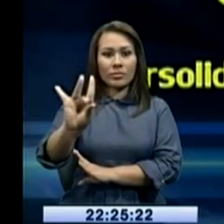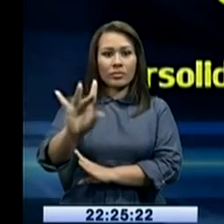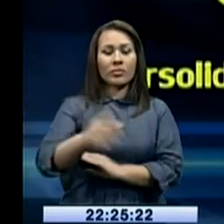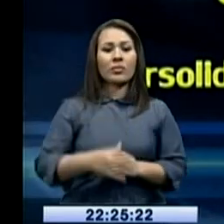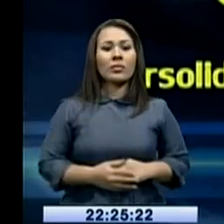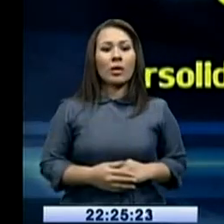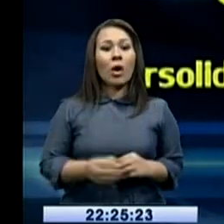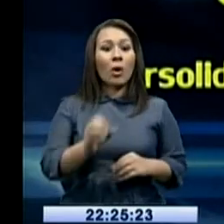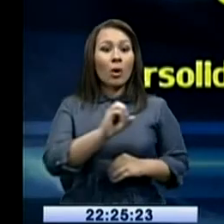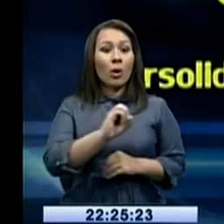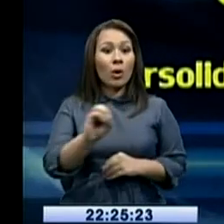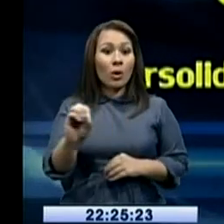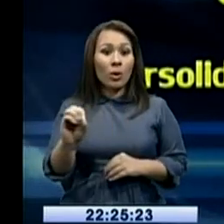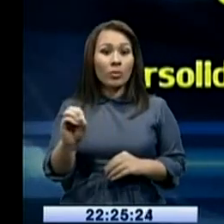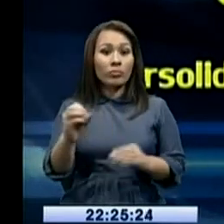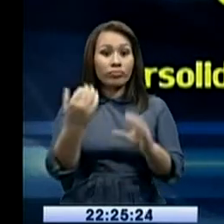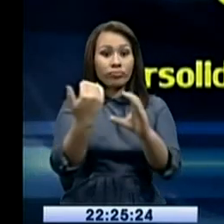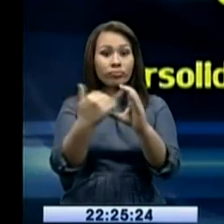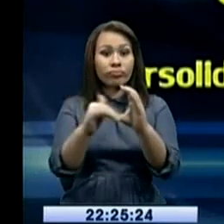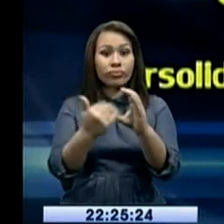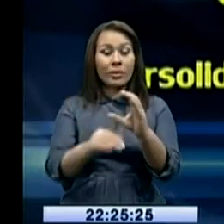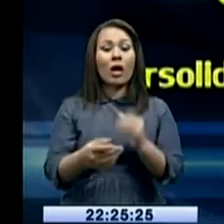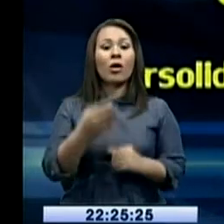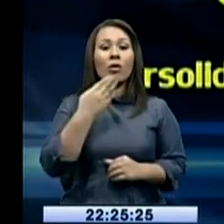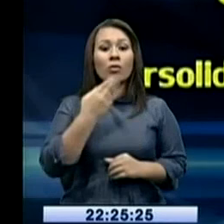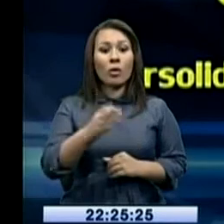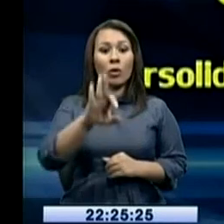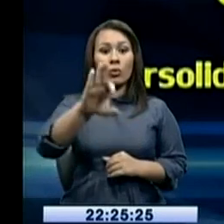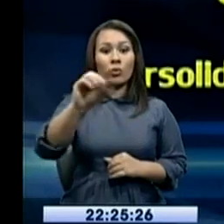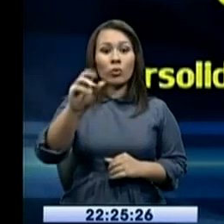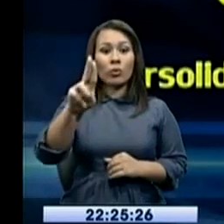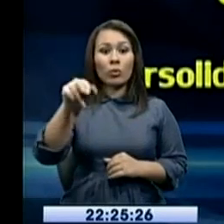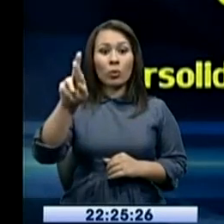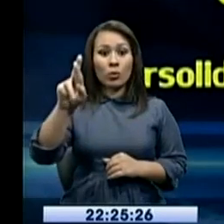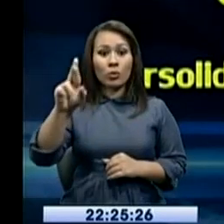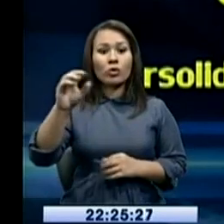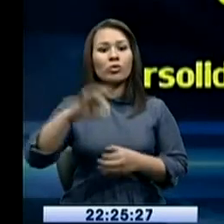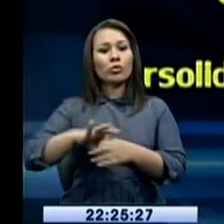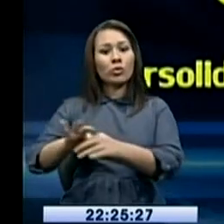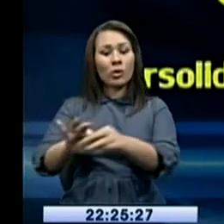099-538-4788 o tener mayor información a través de